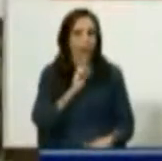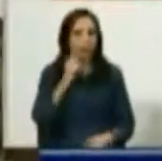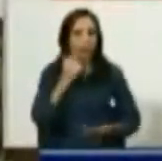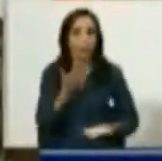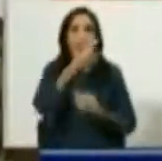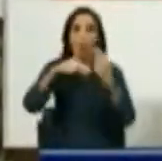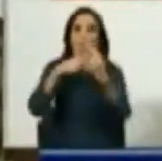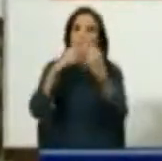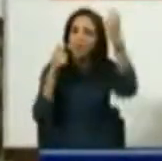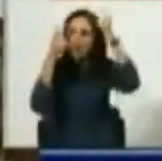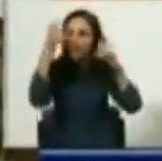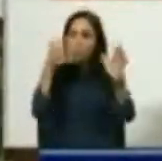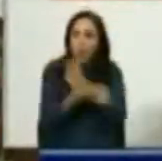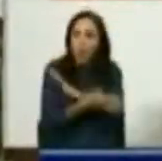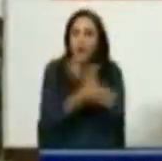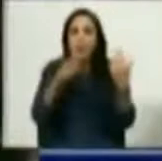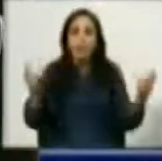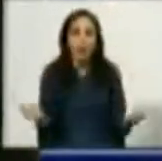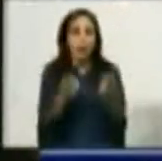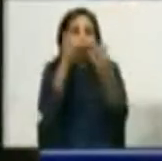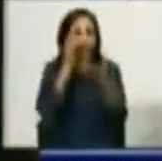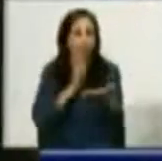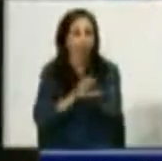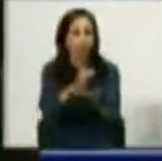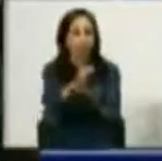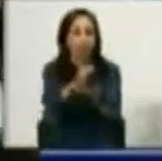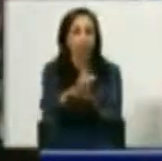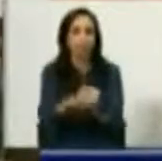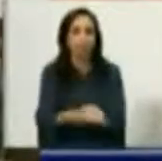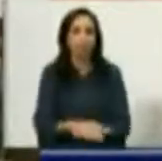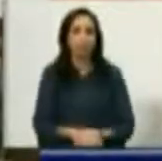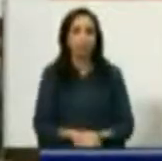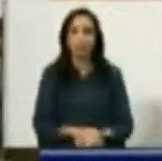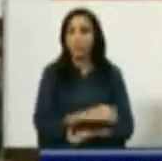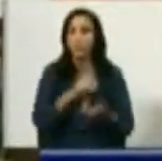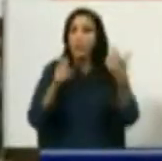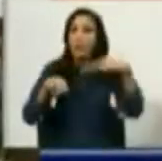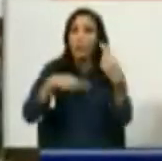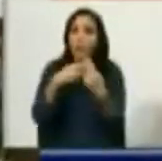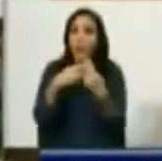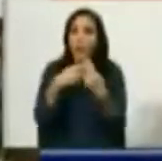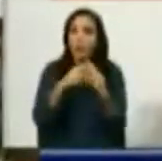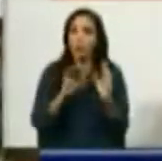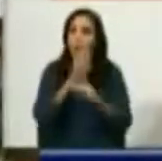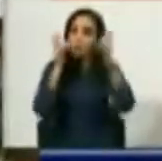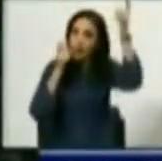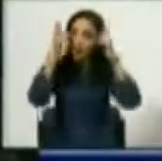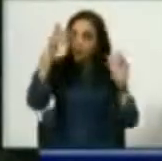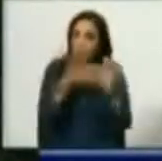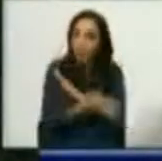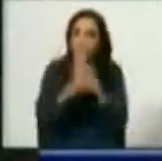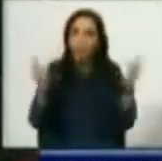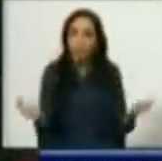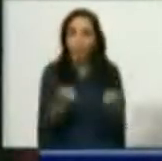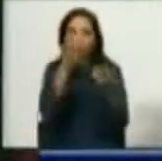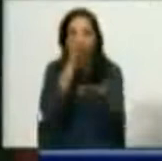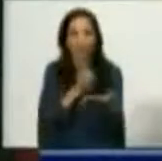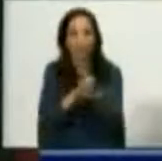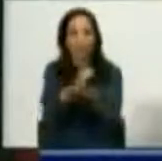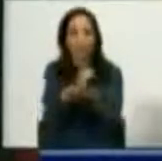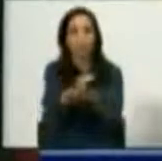numeral chavismo es numeral chavismo es